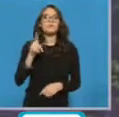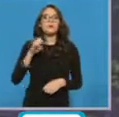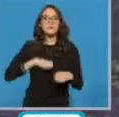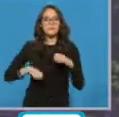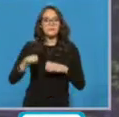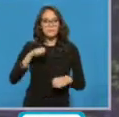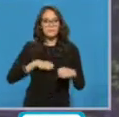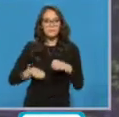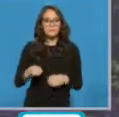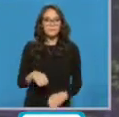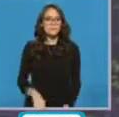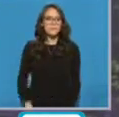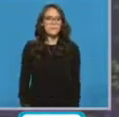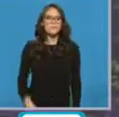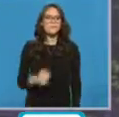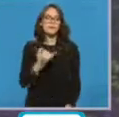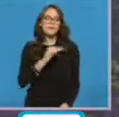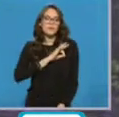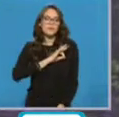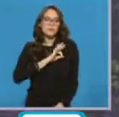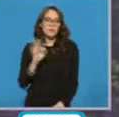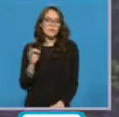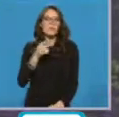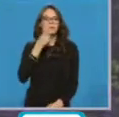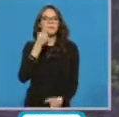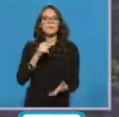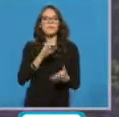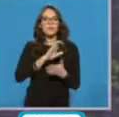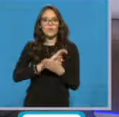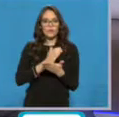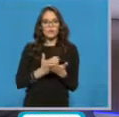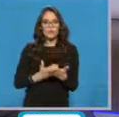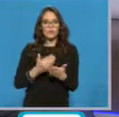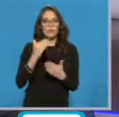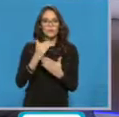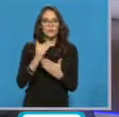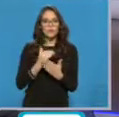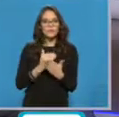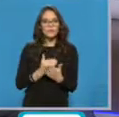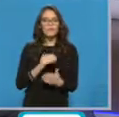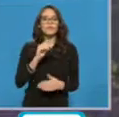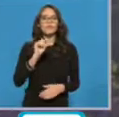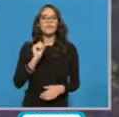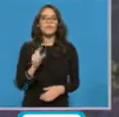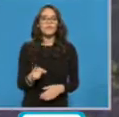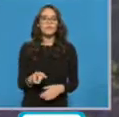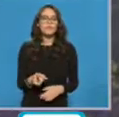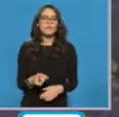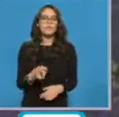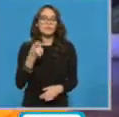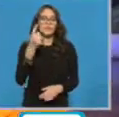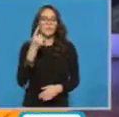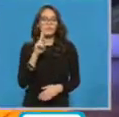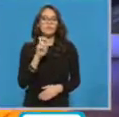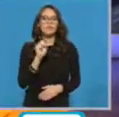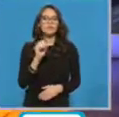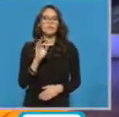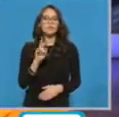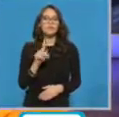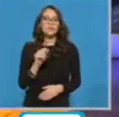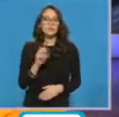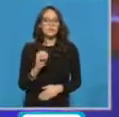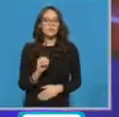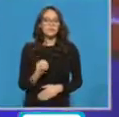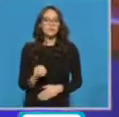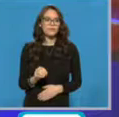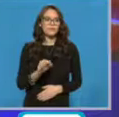Y se pueden estipular en un contrato las condiciones del usufructo. Voy a poner un ejemplo para que se entienda